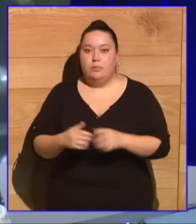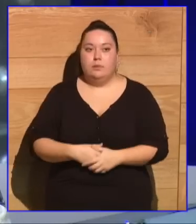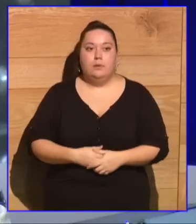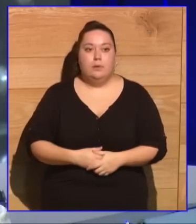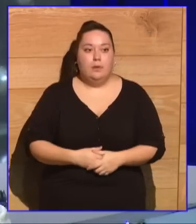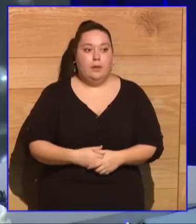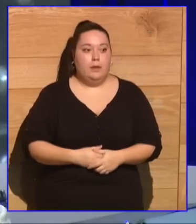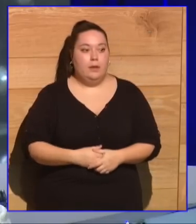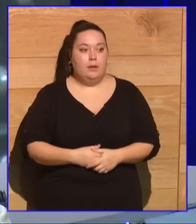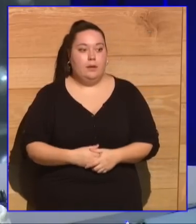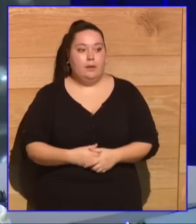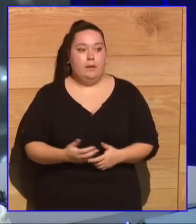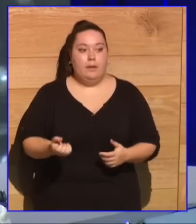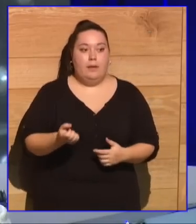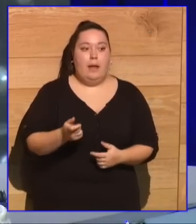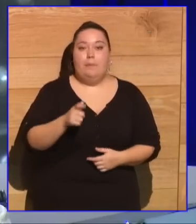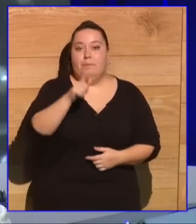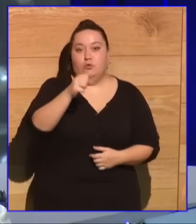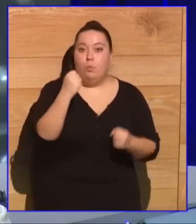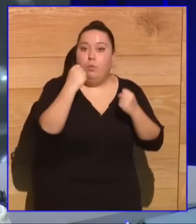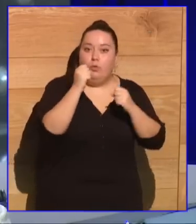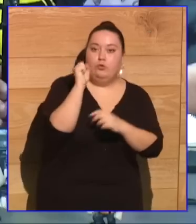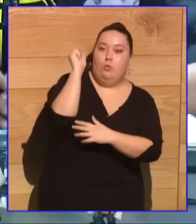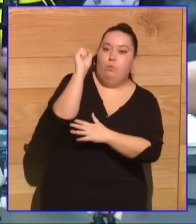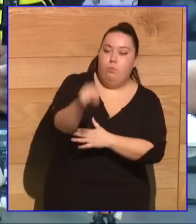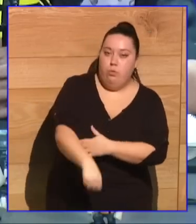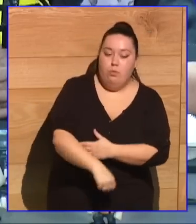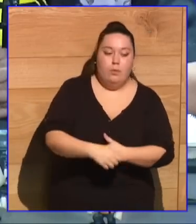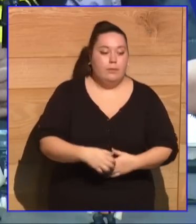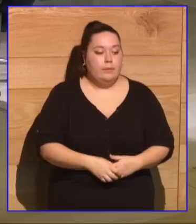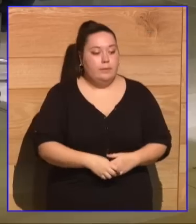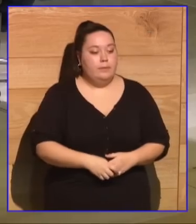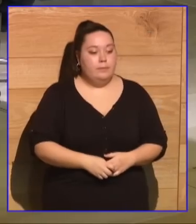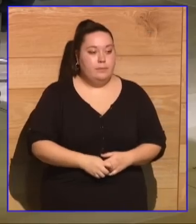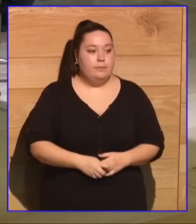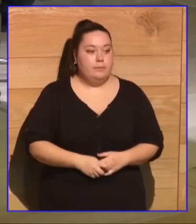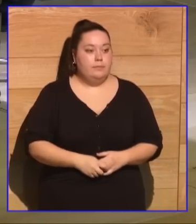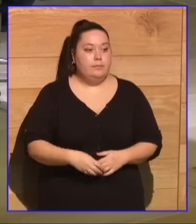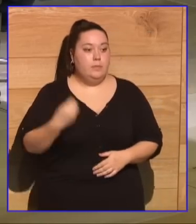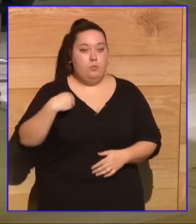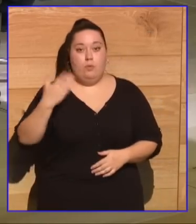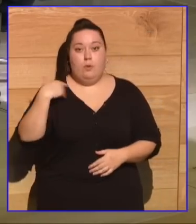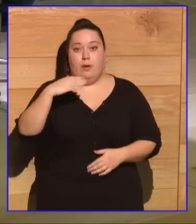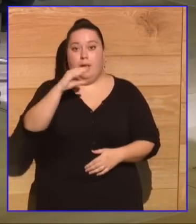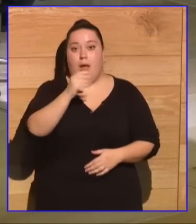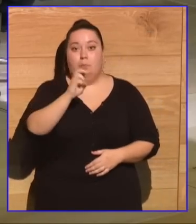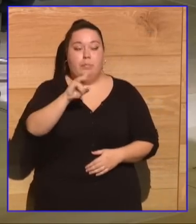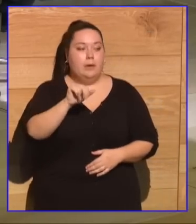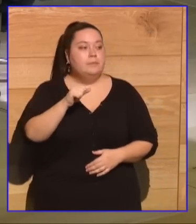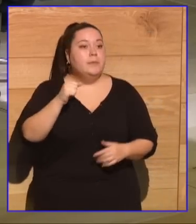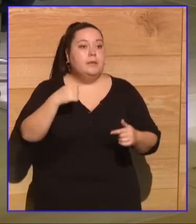hacer la épica. Vencer al poderoso. Eso por descontado, pero tú puedes hacer... Desde Capra, ¿no? Quiero decir que tú no vas a hacer la